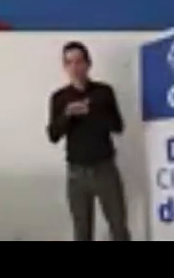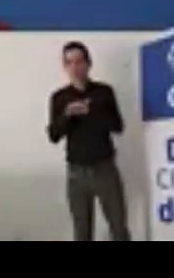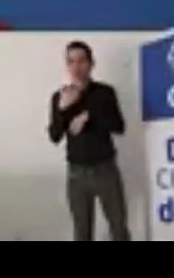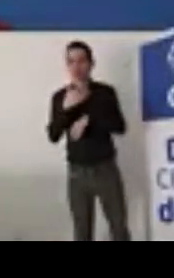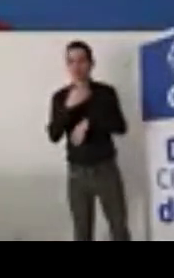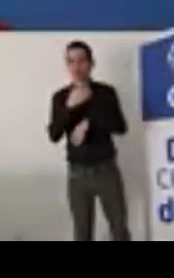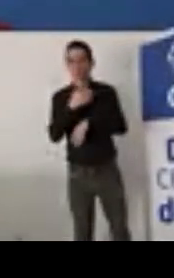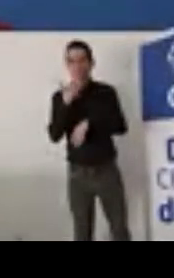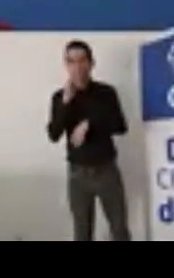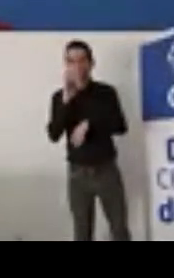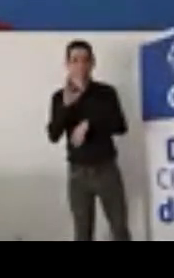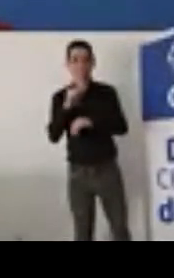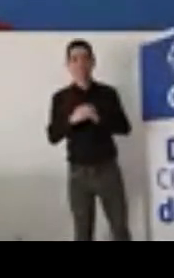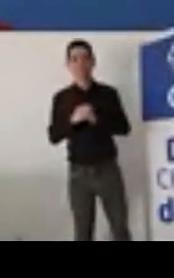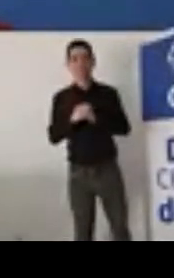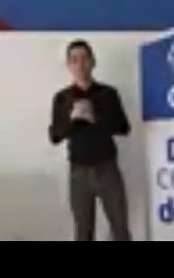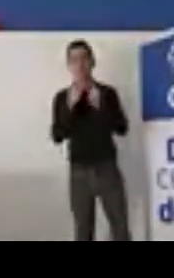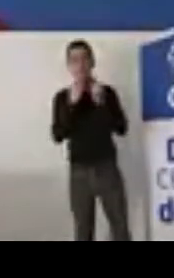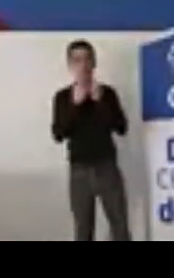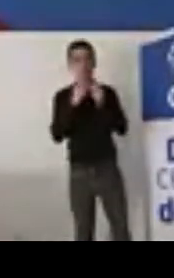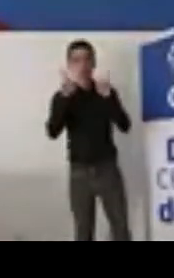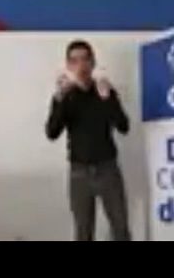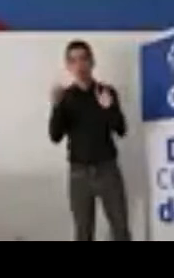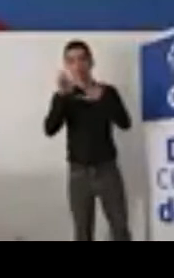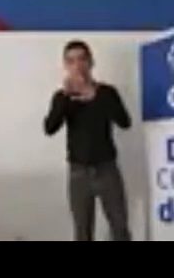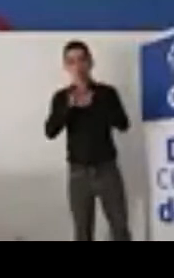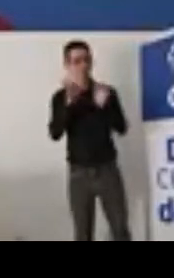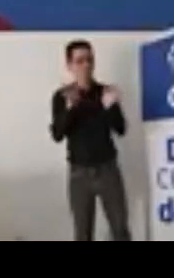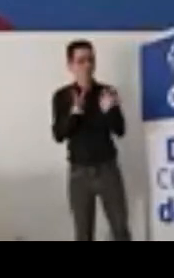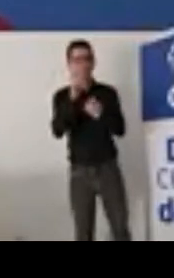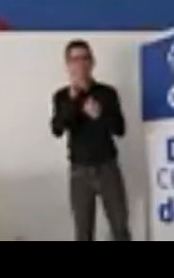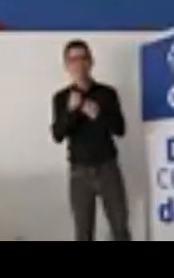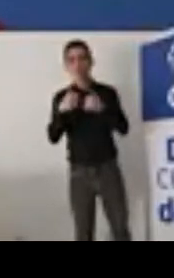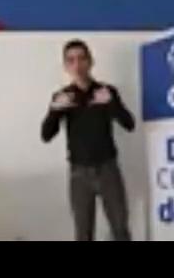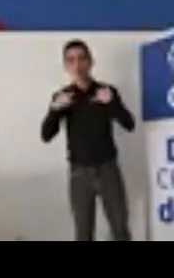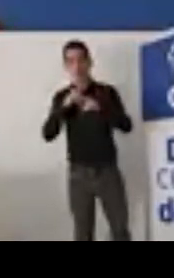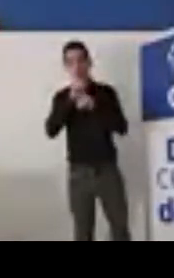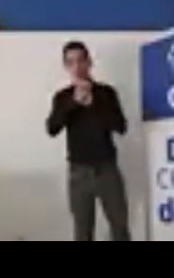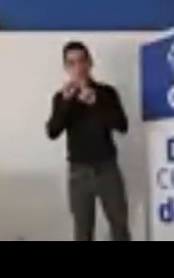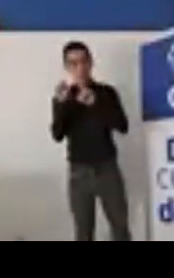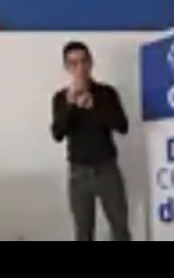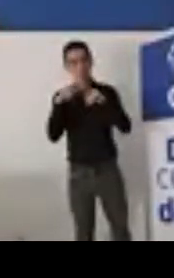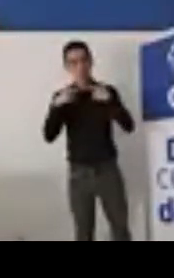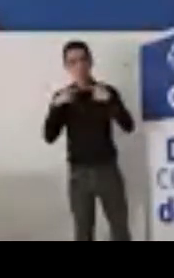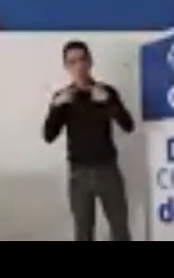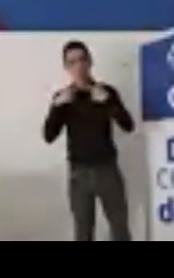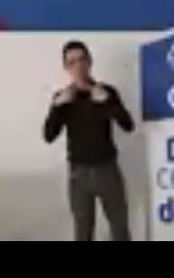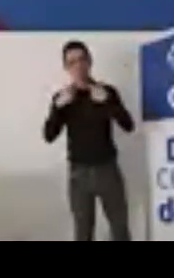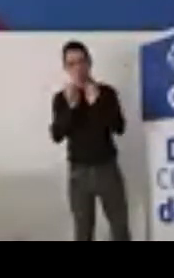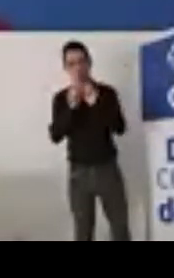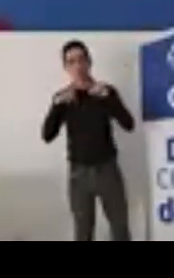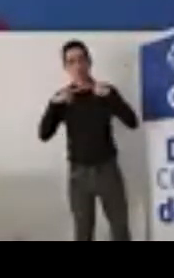que se siga trabajando esta interacción entre los jóvenes, los grupos vulnerables que puedan tener esta participación. Teníamos